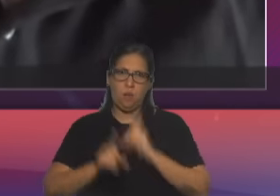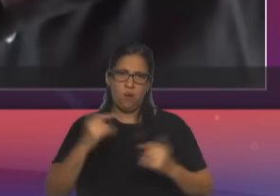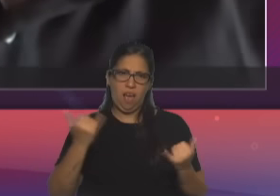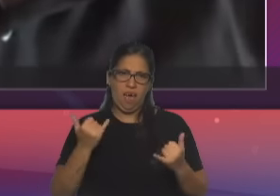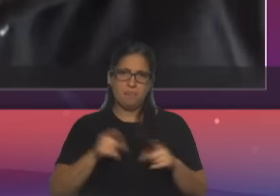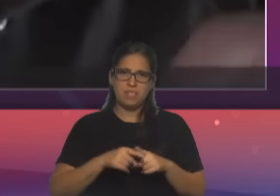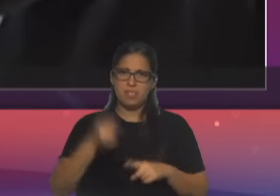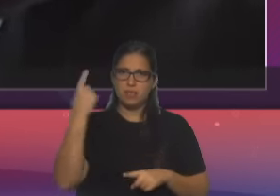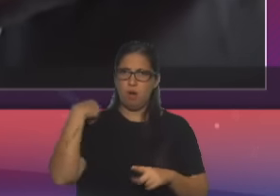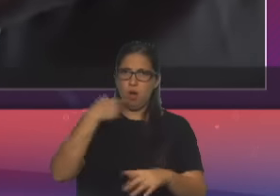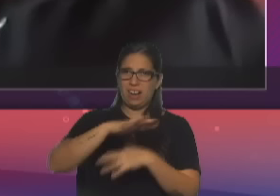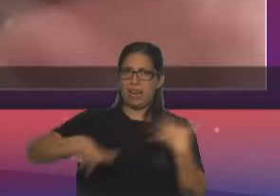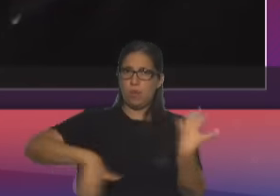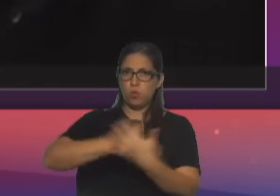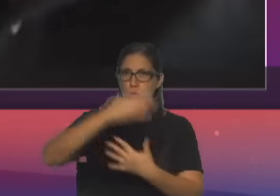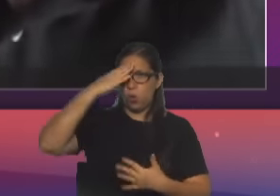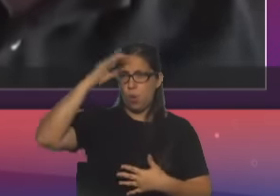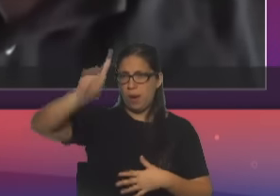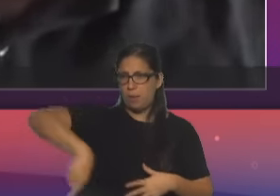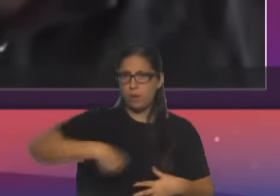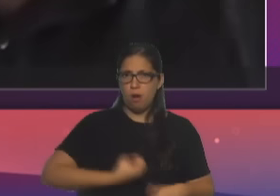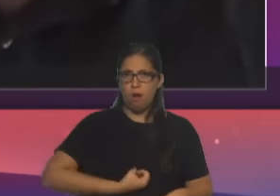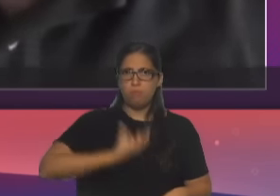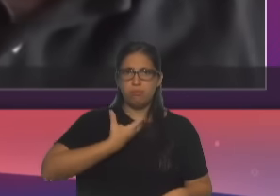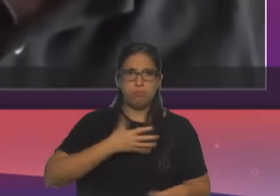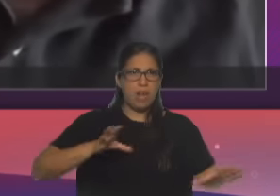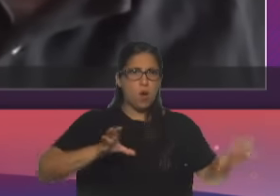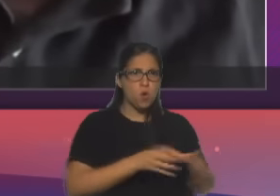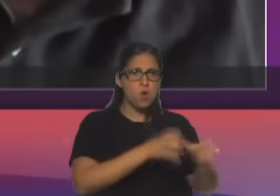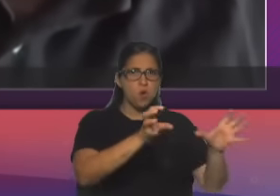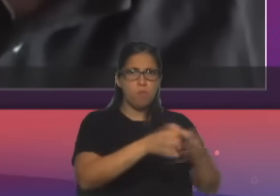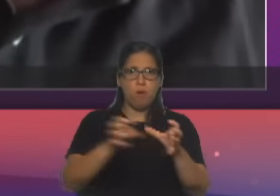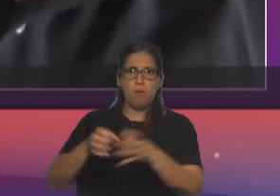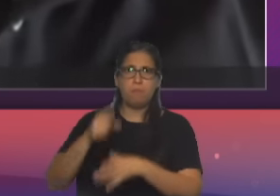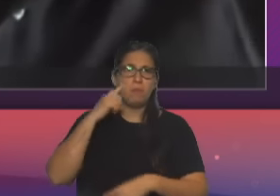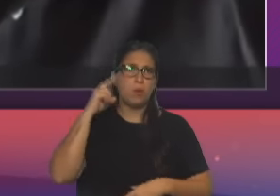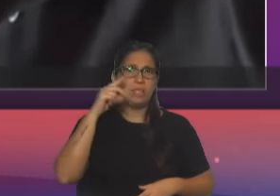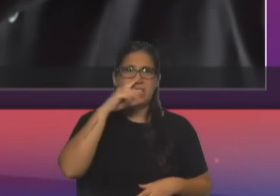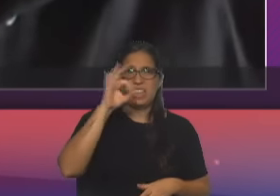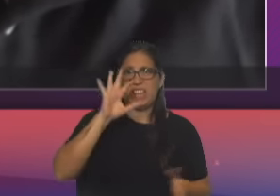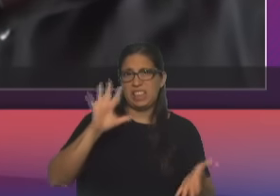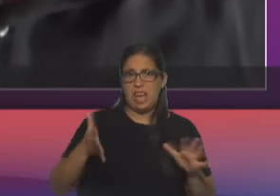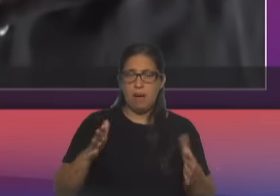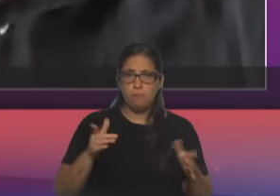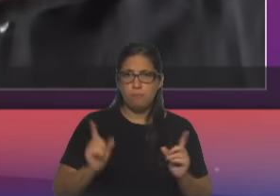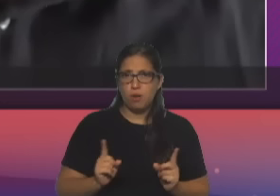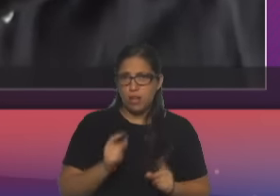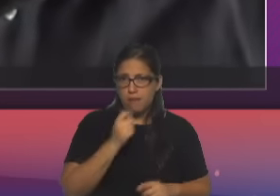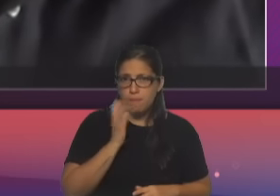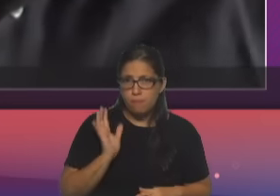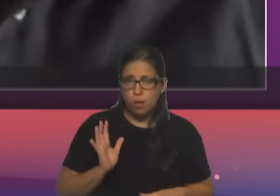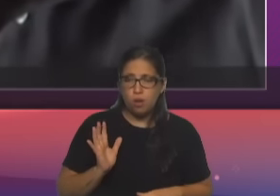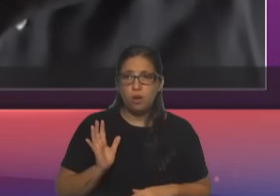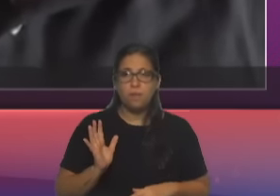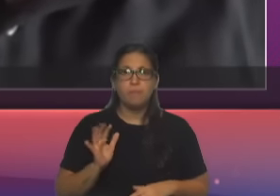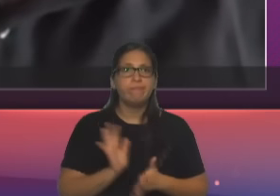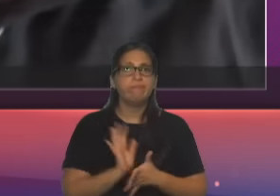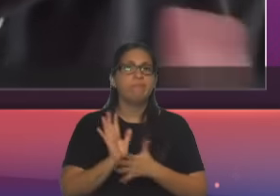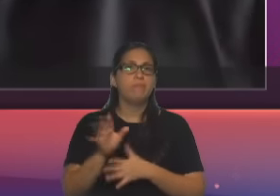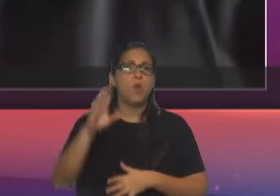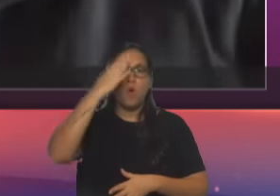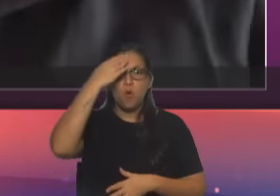fue la Revolución Cubana, que inspiró a muchísimos grupos guerrilleros en la década del 70, por ejemplo, y que hoy se mantiene como prácticamente el museo de lo